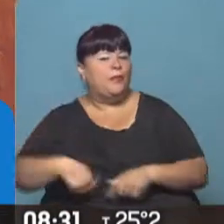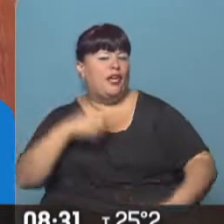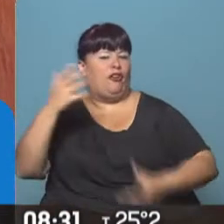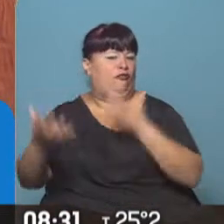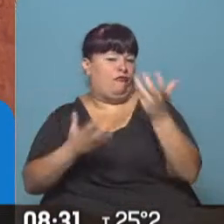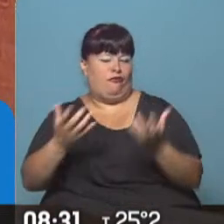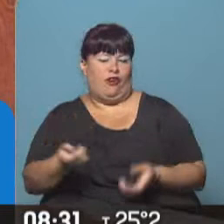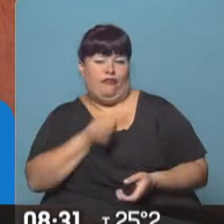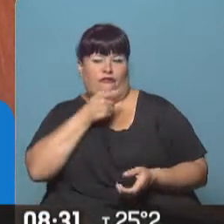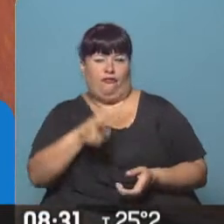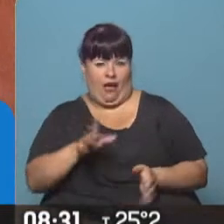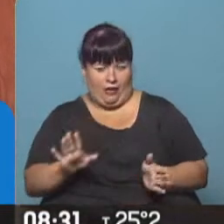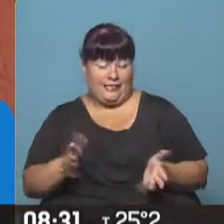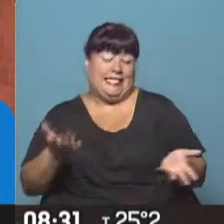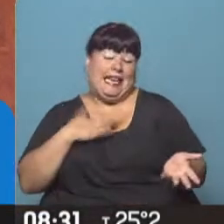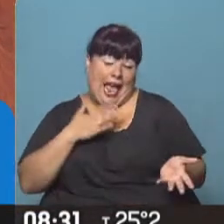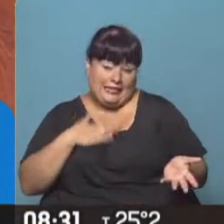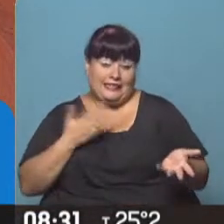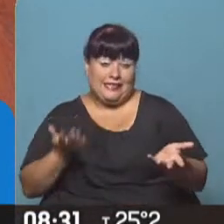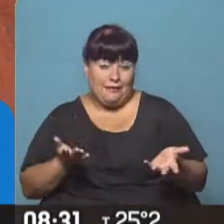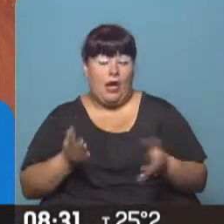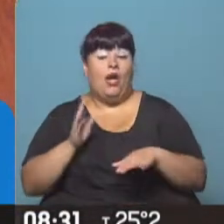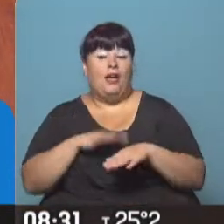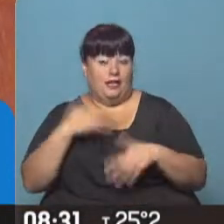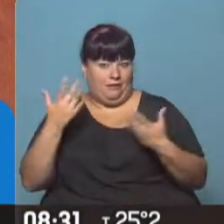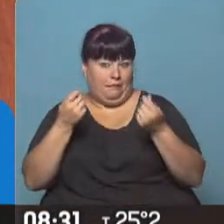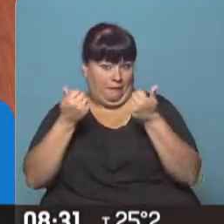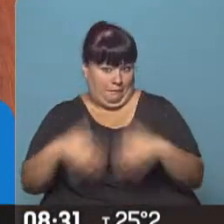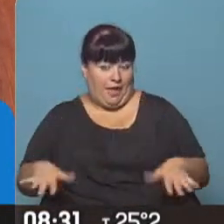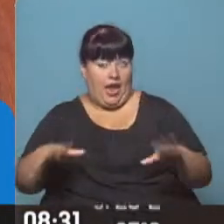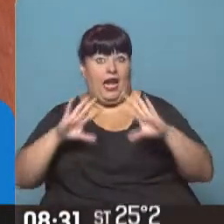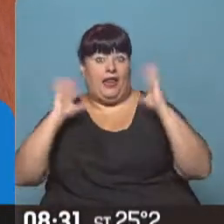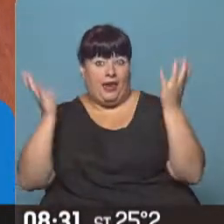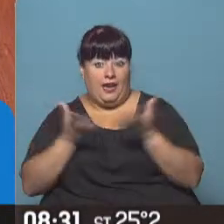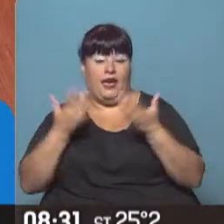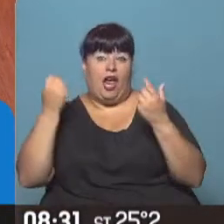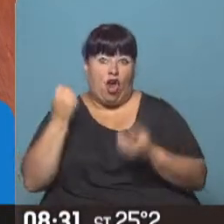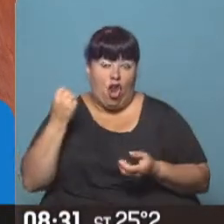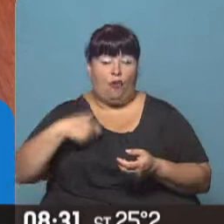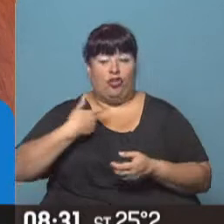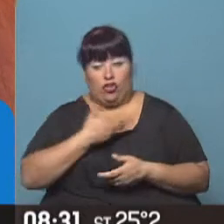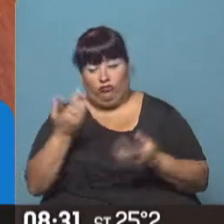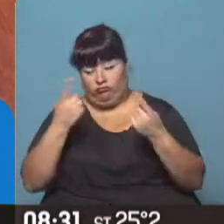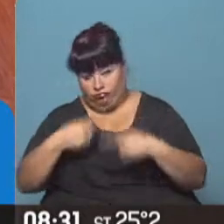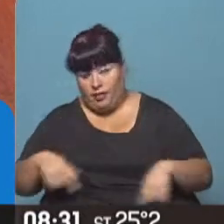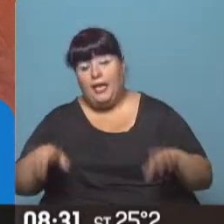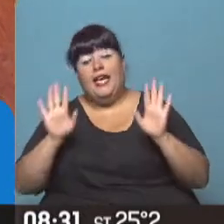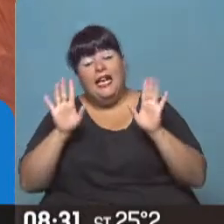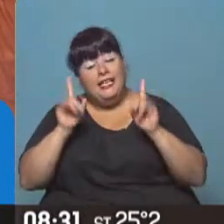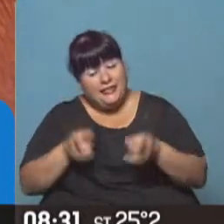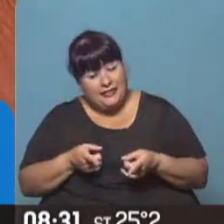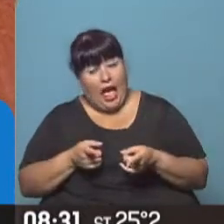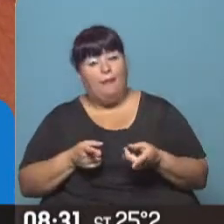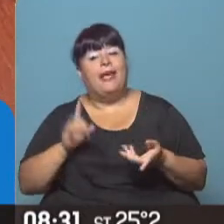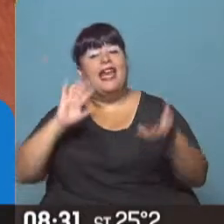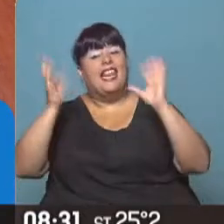desarrollo de estas consecuencias lamentables que generan grandes pérdidas ambientales económicas sociales pero también además